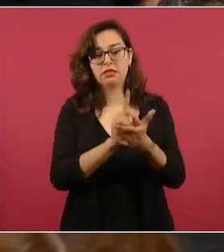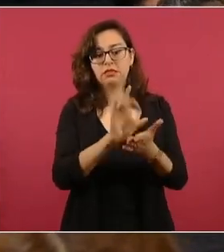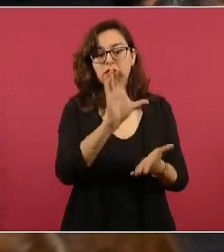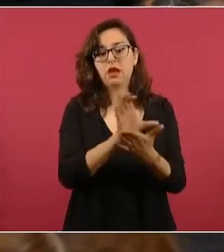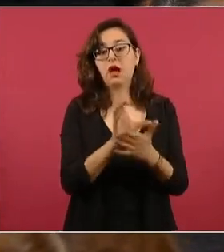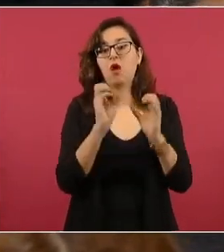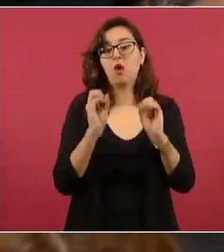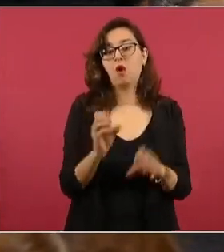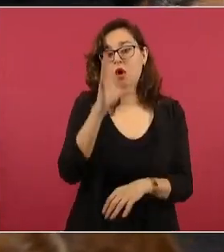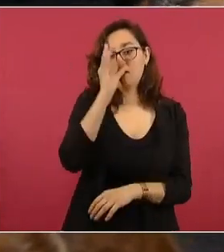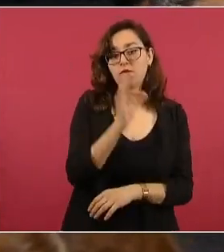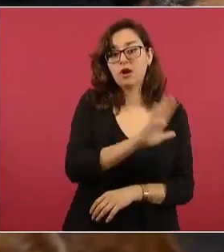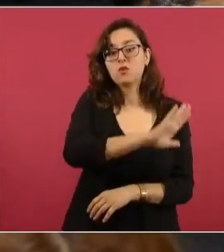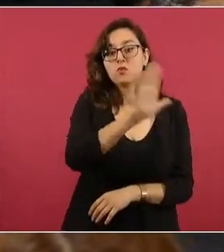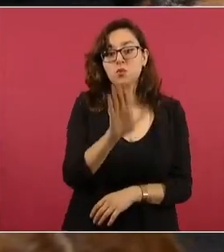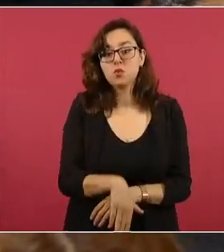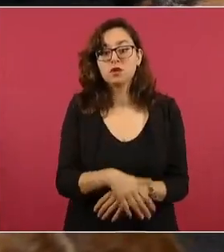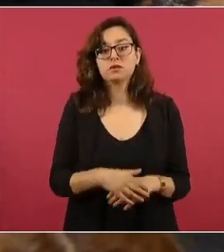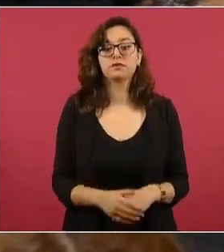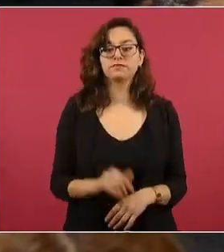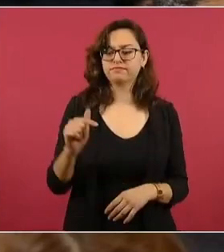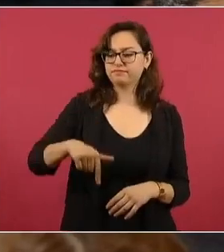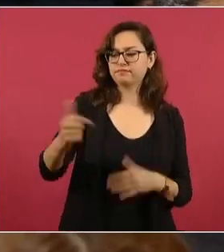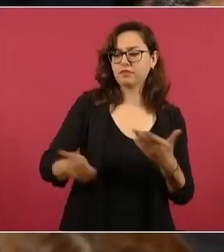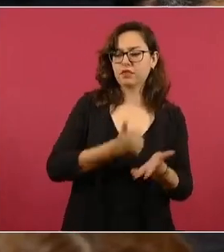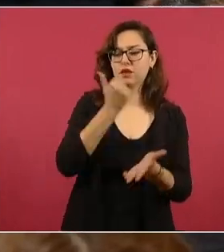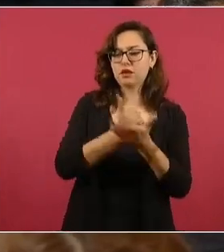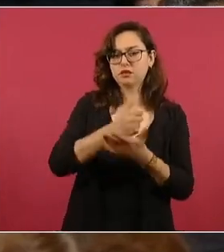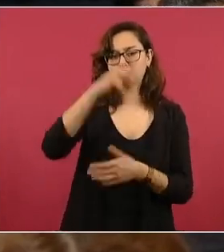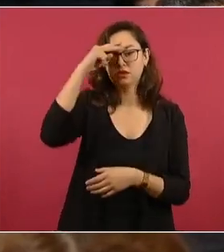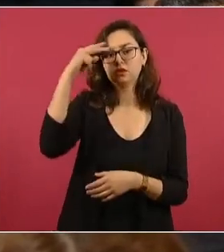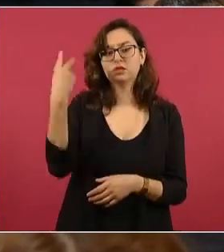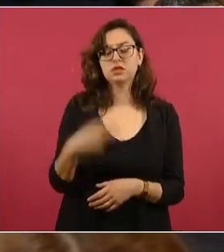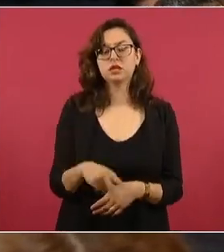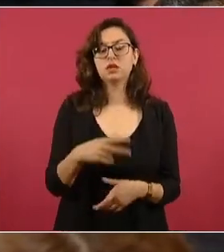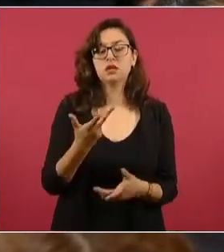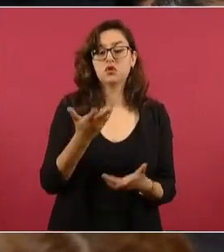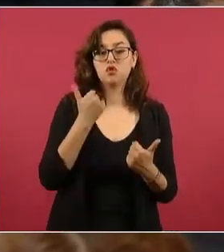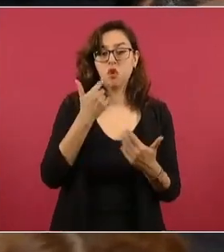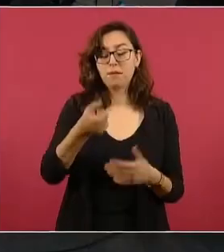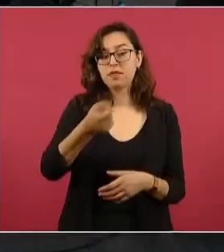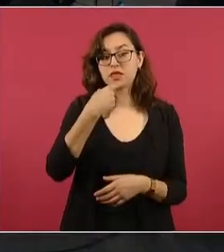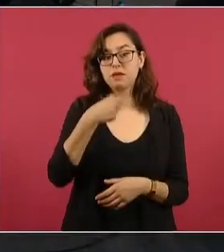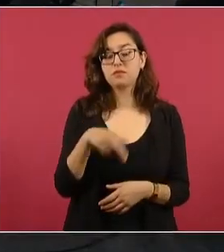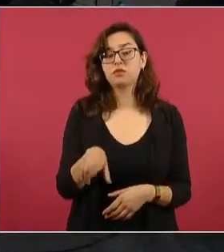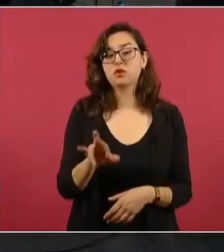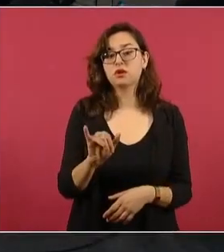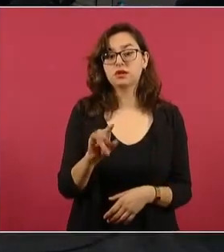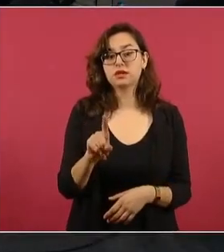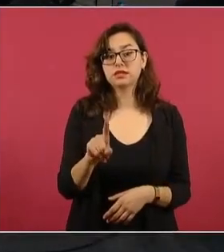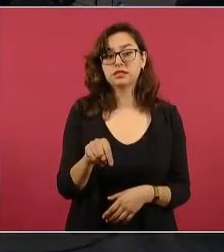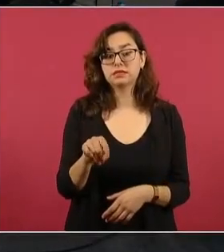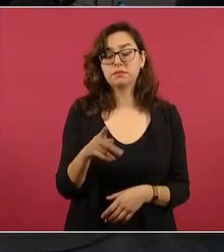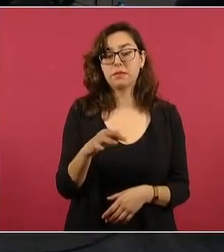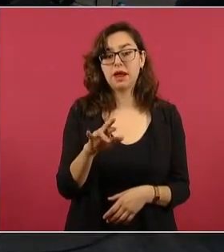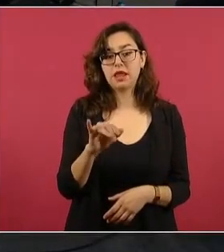IMSS, hay reclamos de que no se encuentra risperidona,